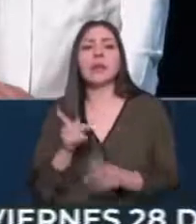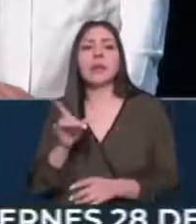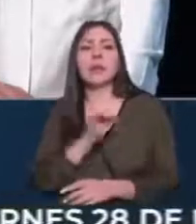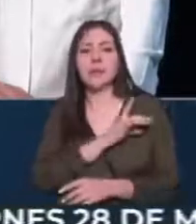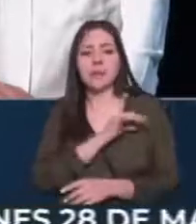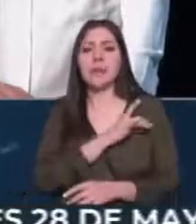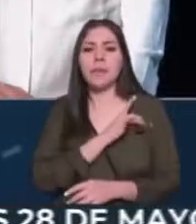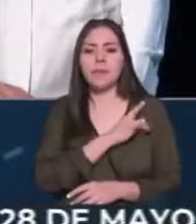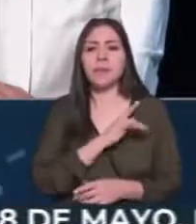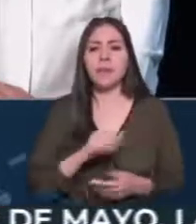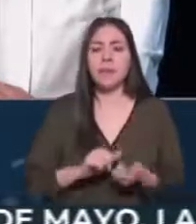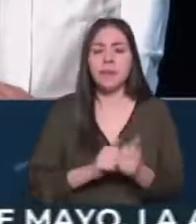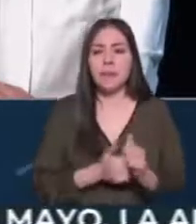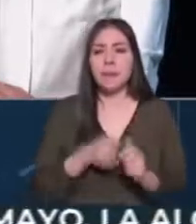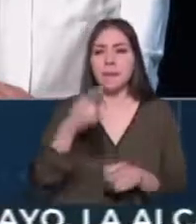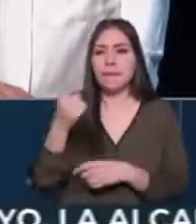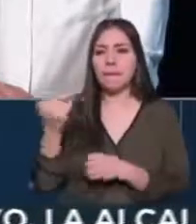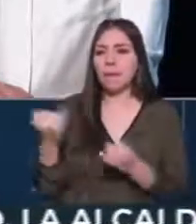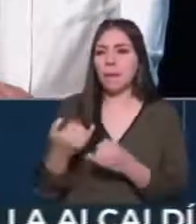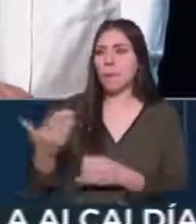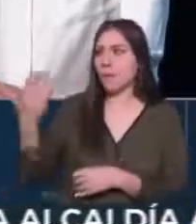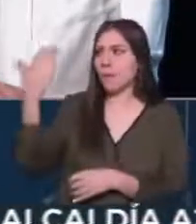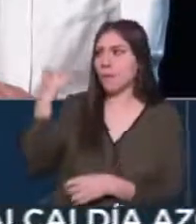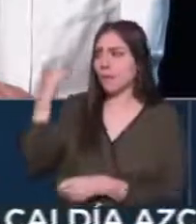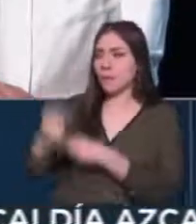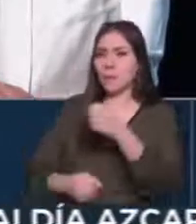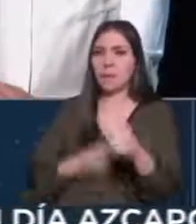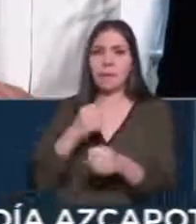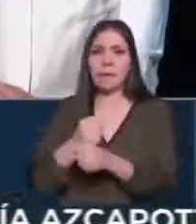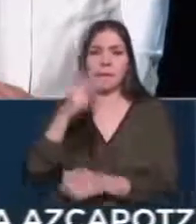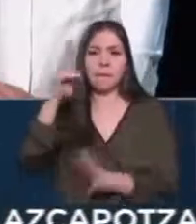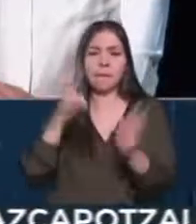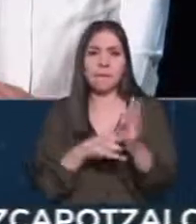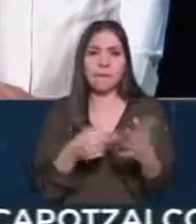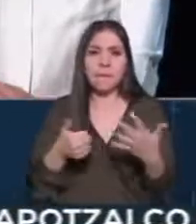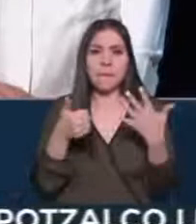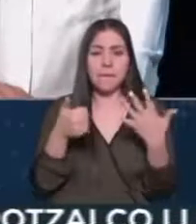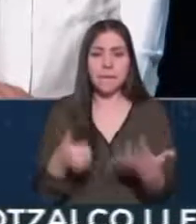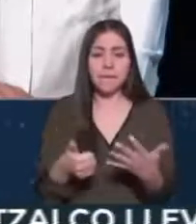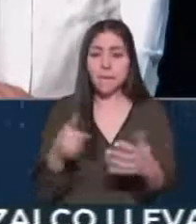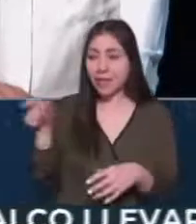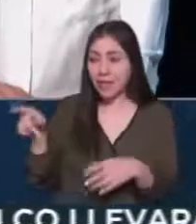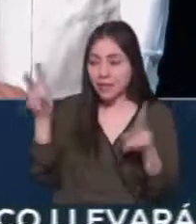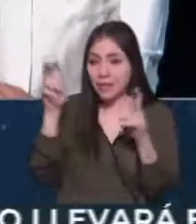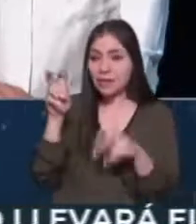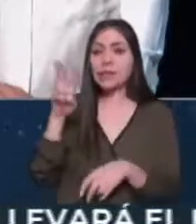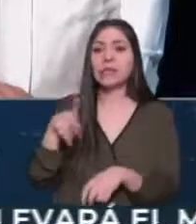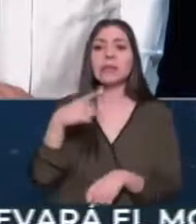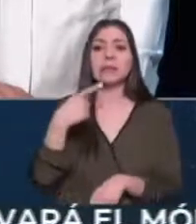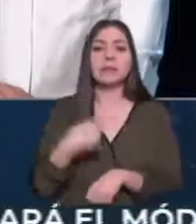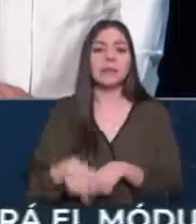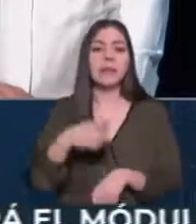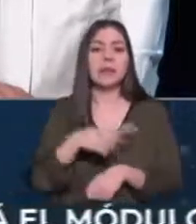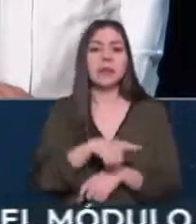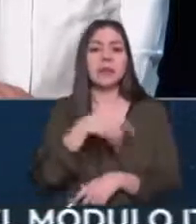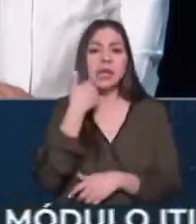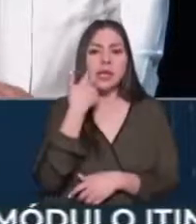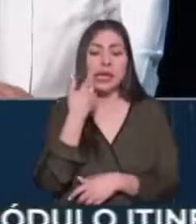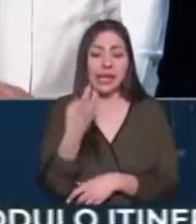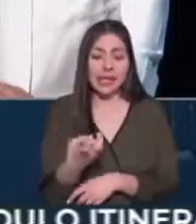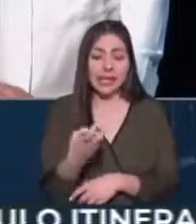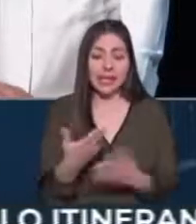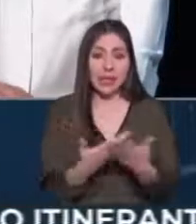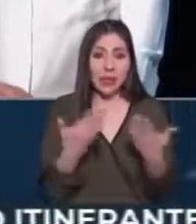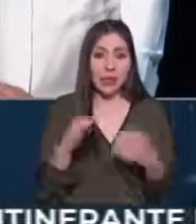método azul, Juan, que vivimos en el 2006, que es muy peligroso este tema y que de nuevo están buscando eso. Pero yo creo que